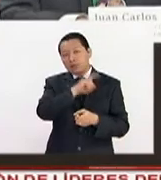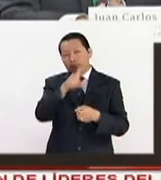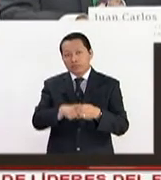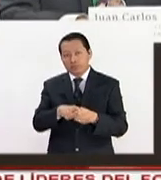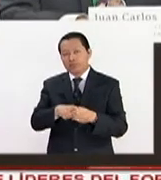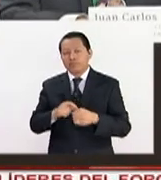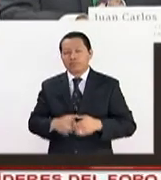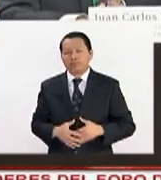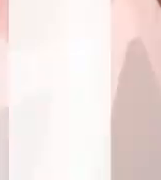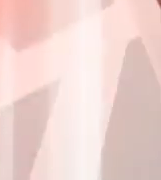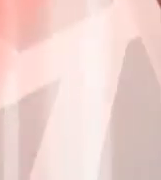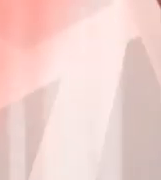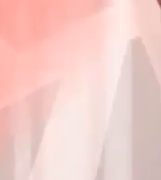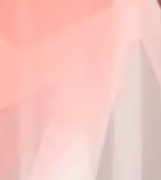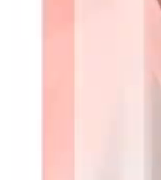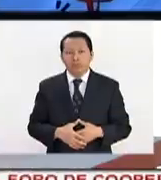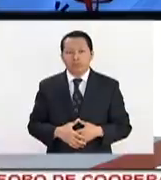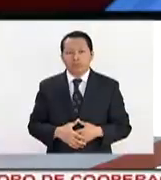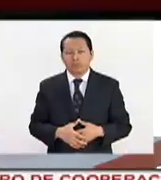reincorporarse.